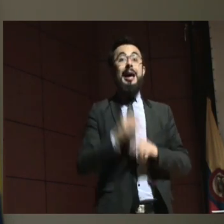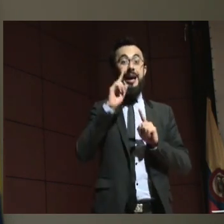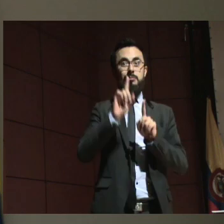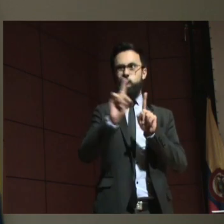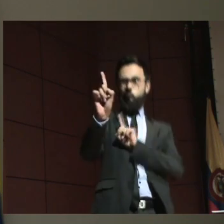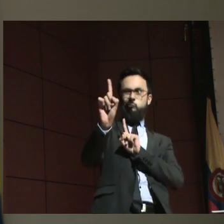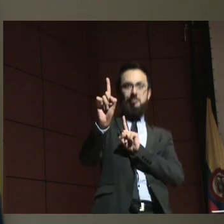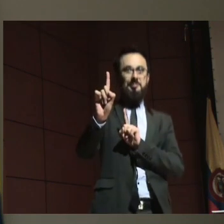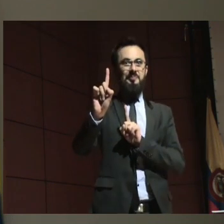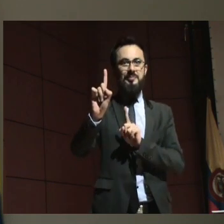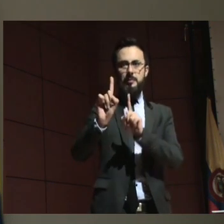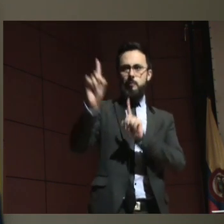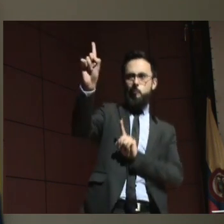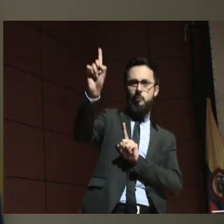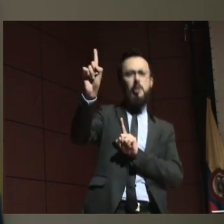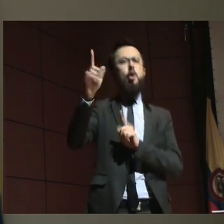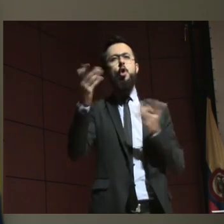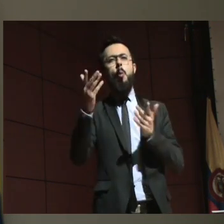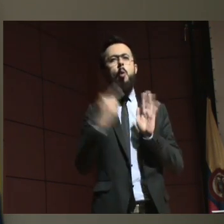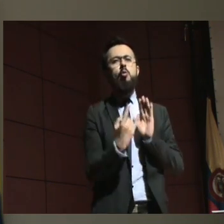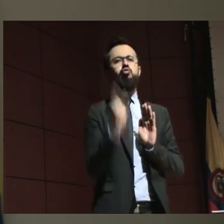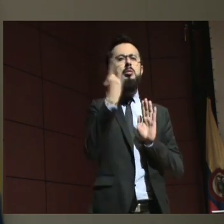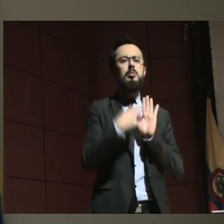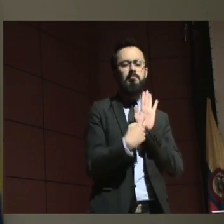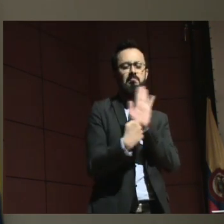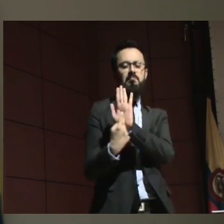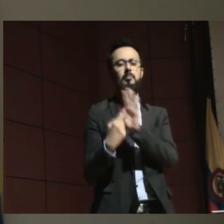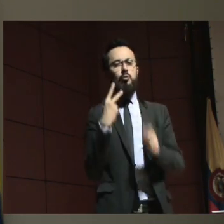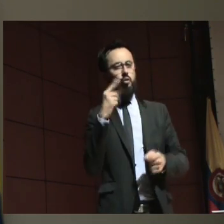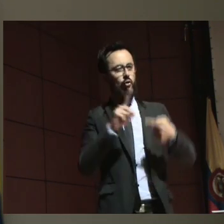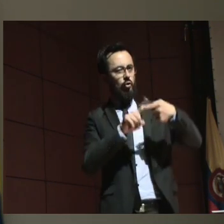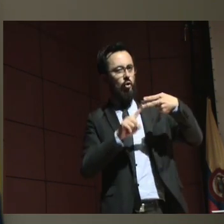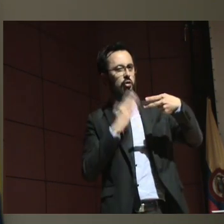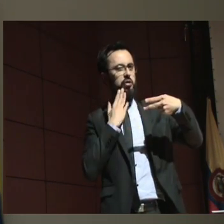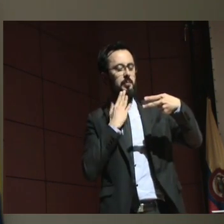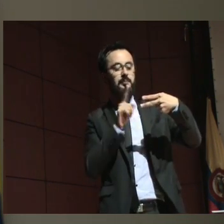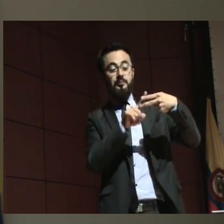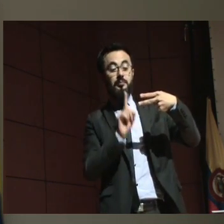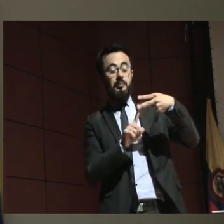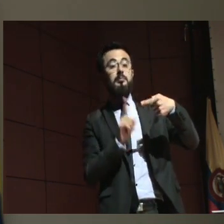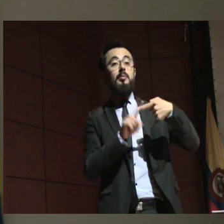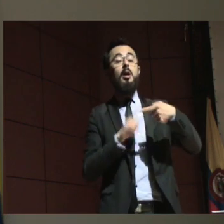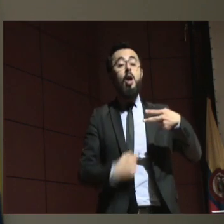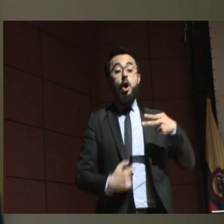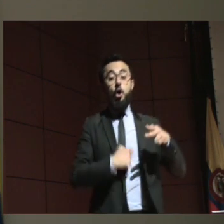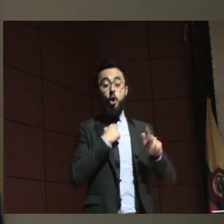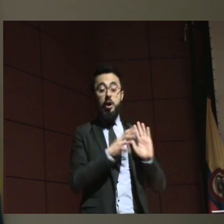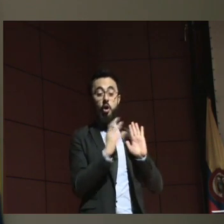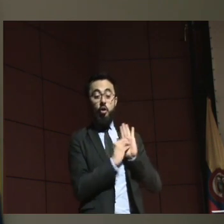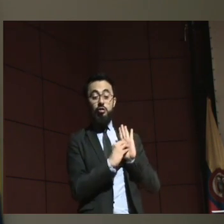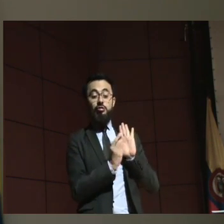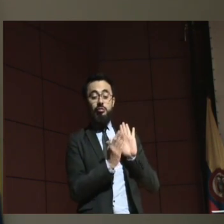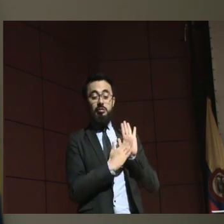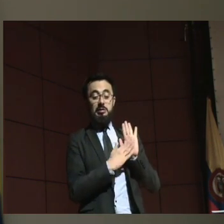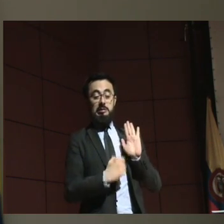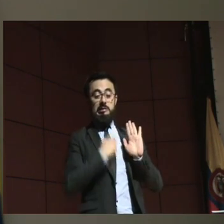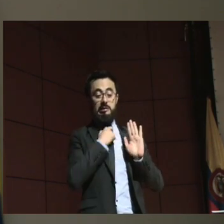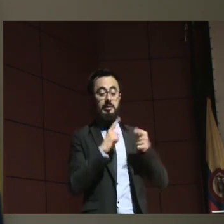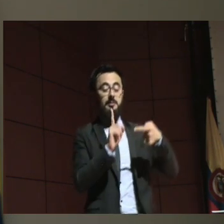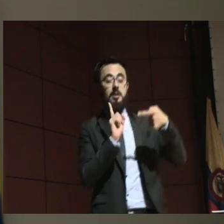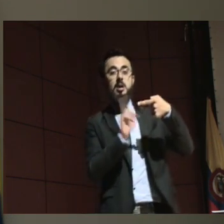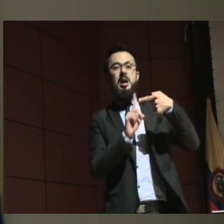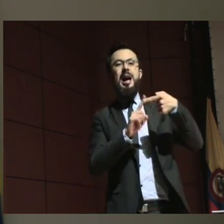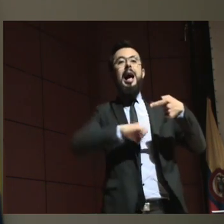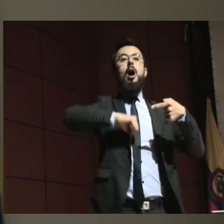cómo en la ley 1306, y eso también viene desde el Código Civil, le da la autoridad en el tema de la